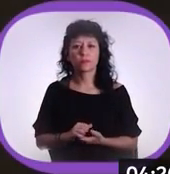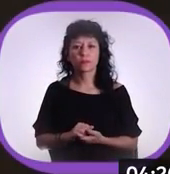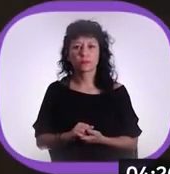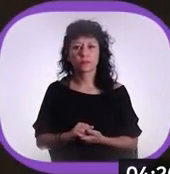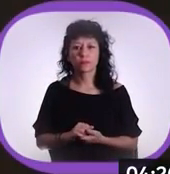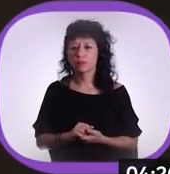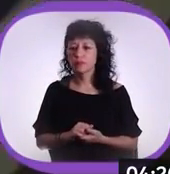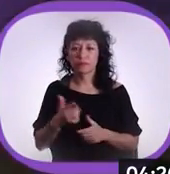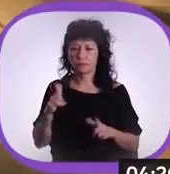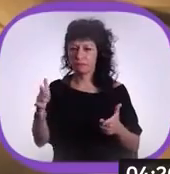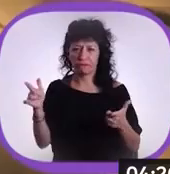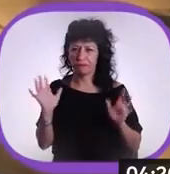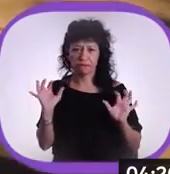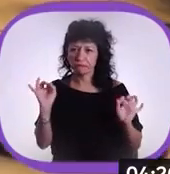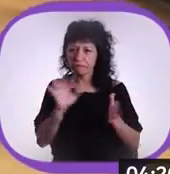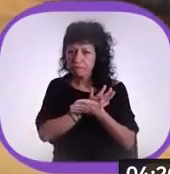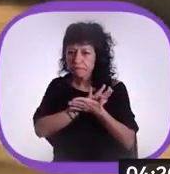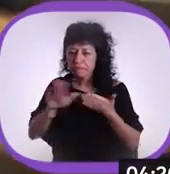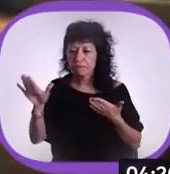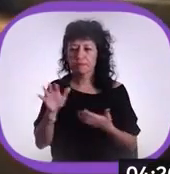No hay vándalos.